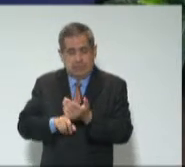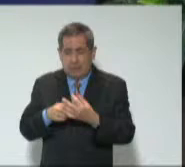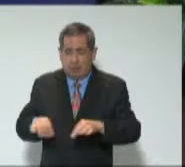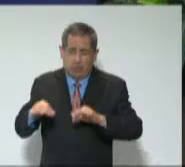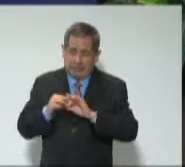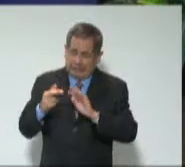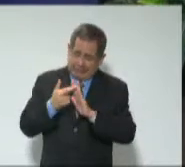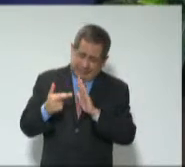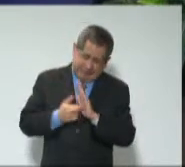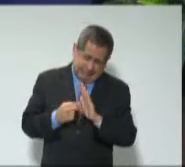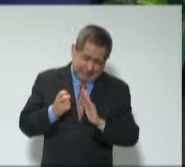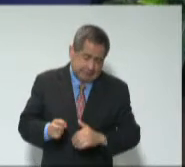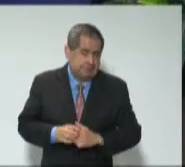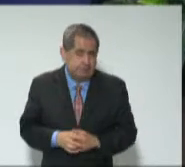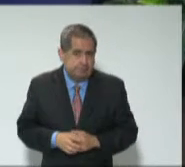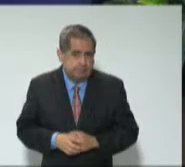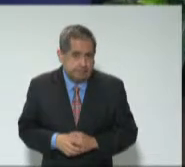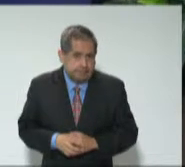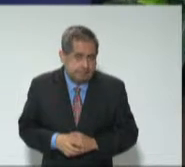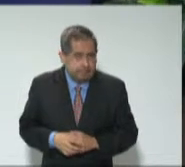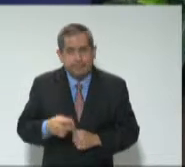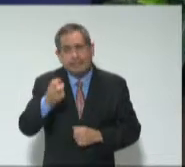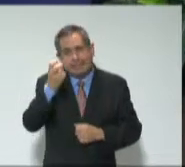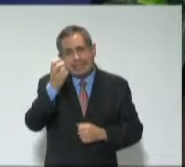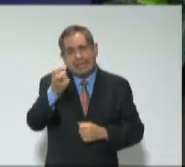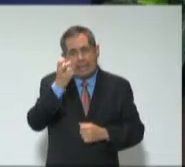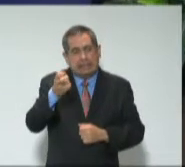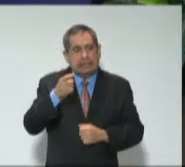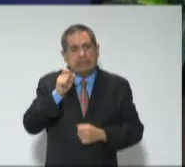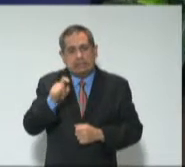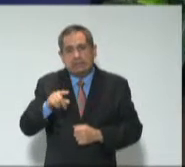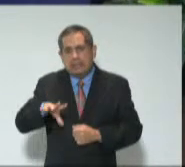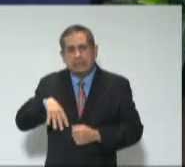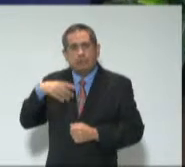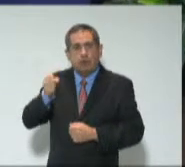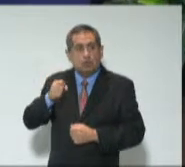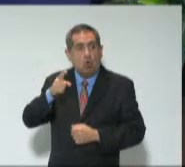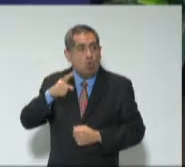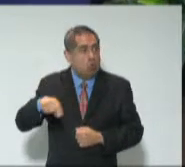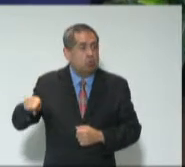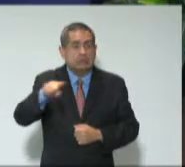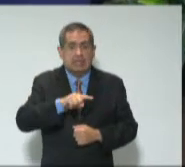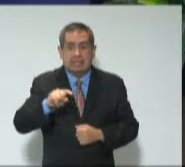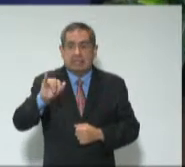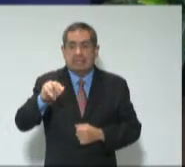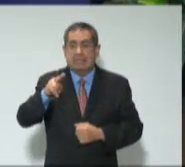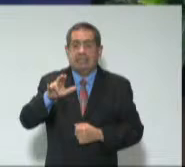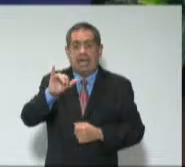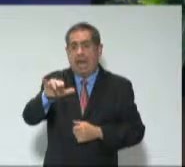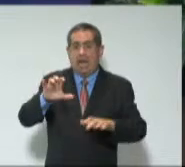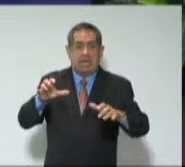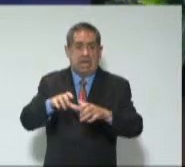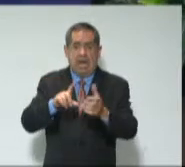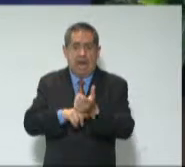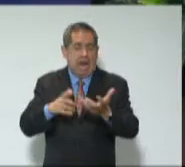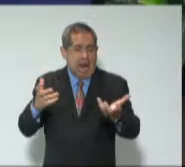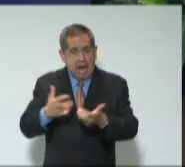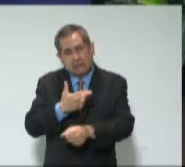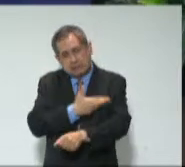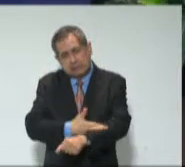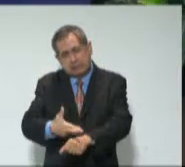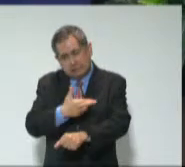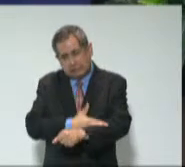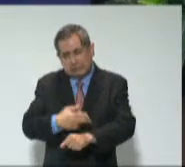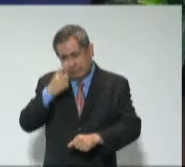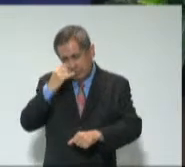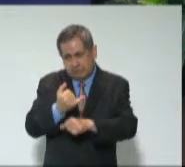personales esto es producto justamente del esfuerzo que ustedes como organismos garantes de o a la